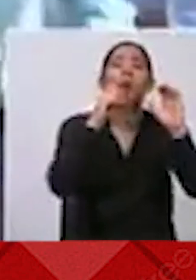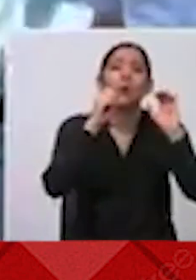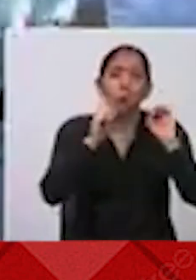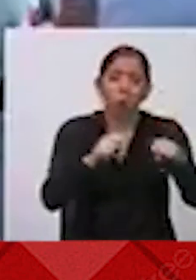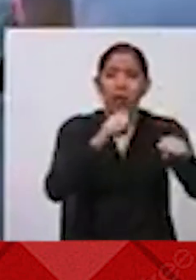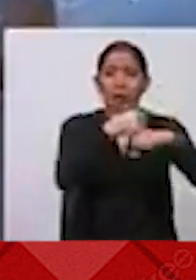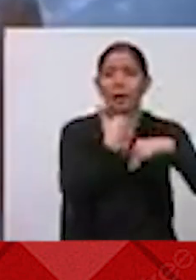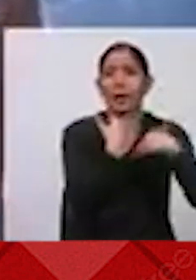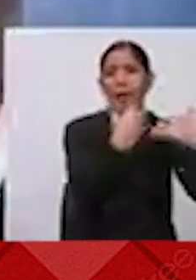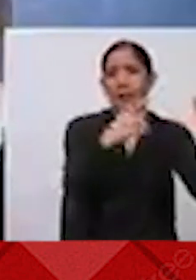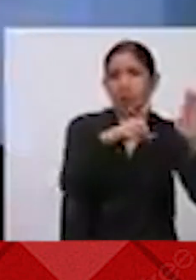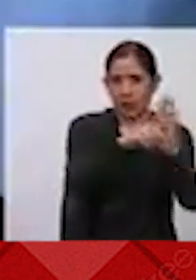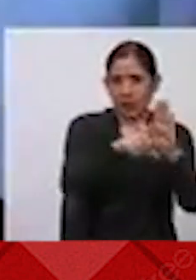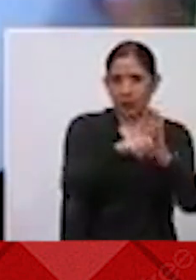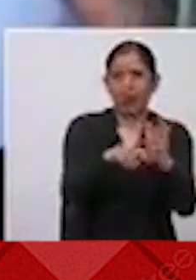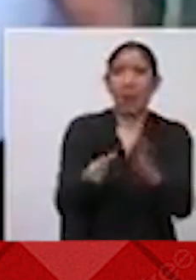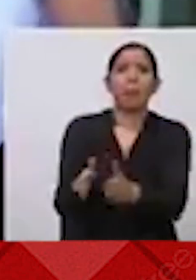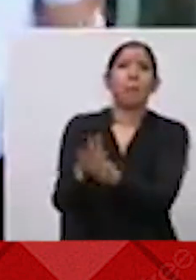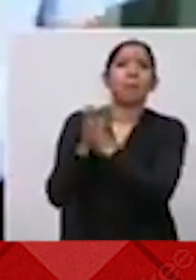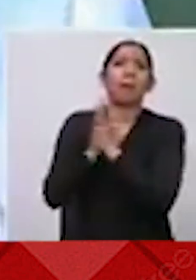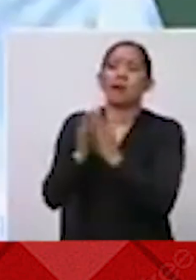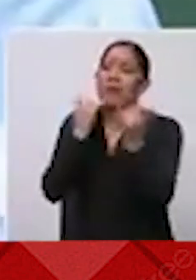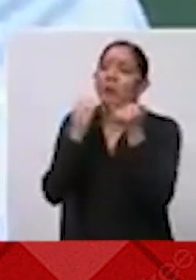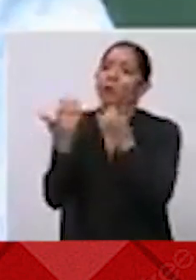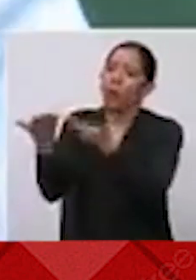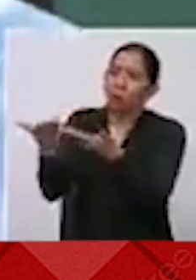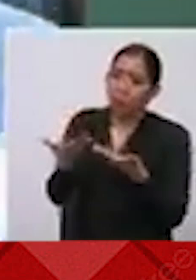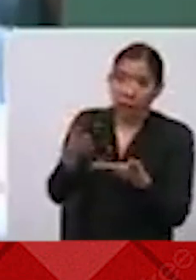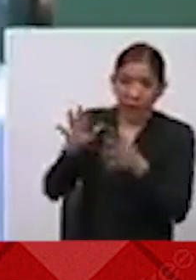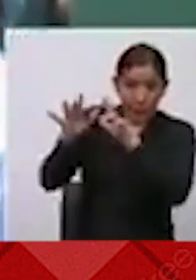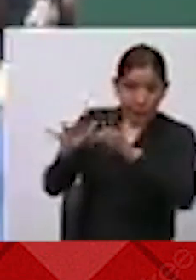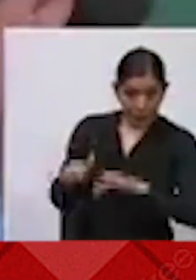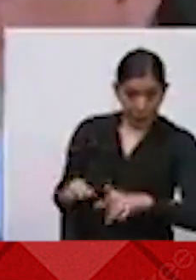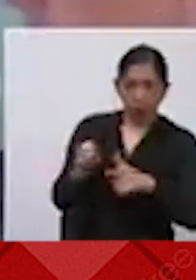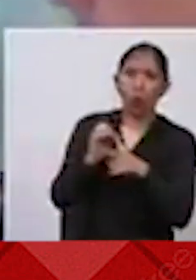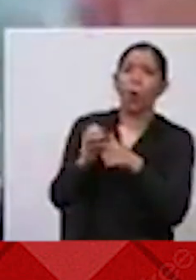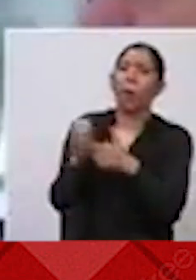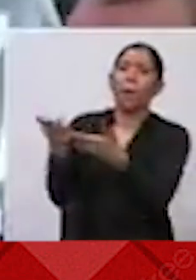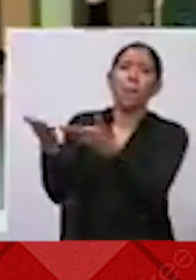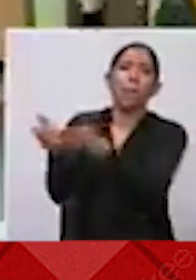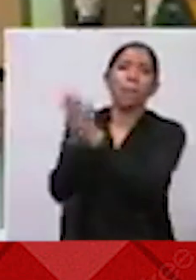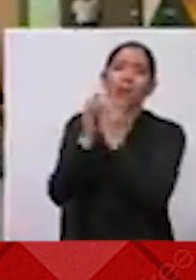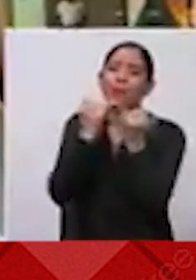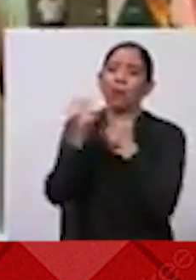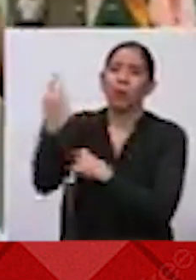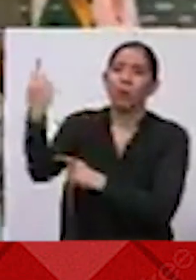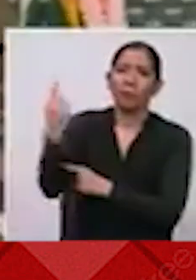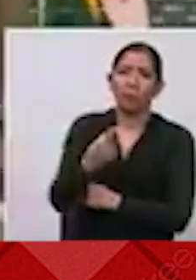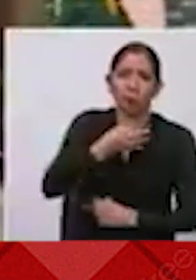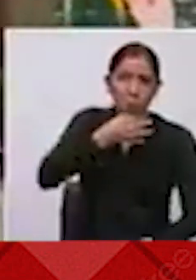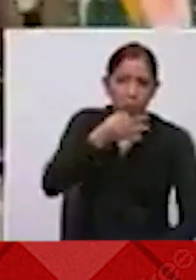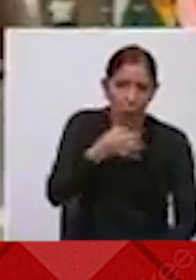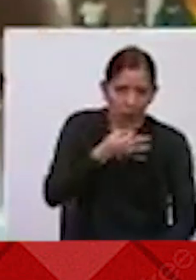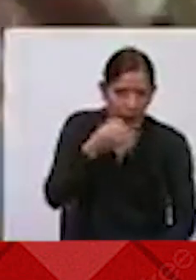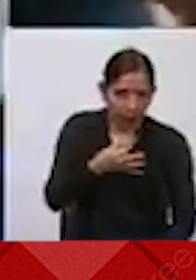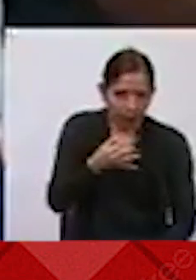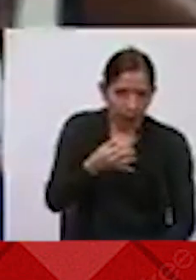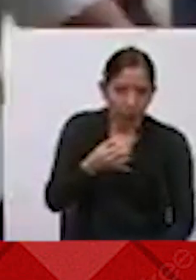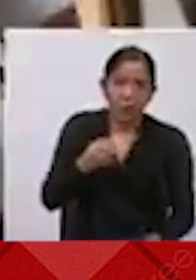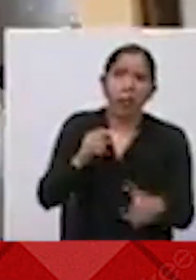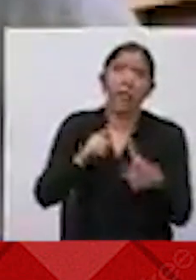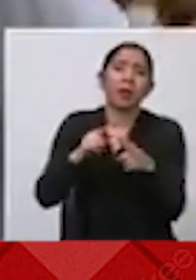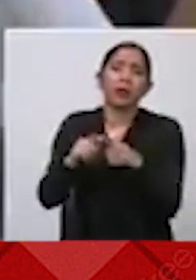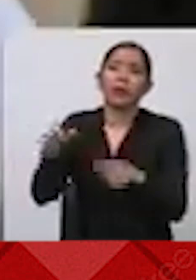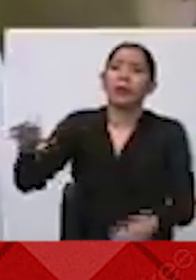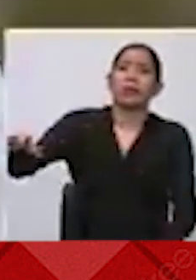peticiones de informe escrito, peticiones de informe oral, para que puedan los gobiernos subnacionales poder cumplir